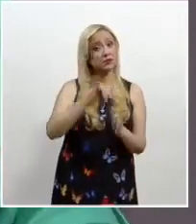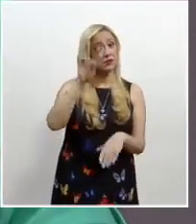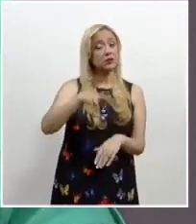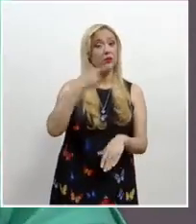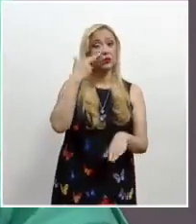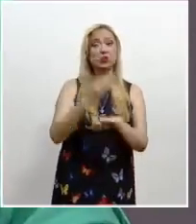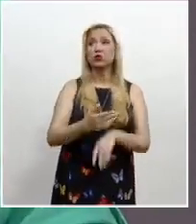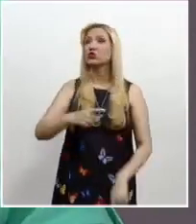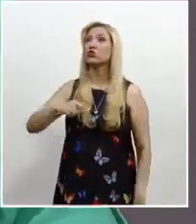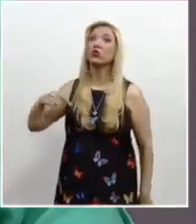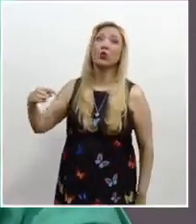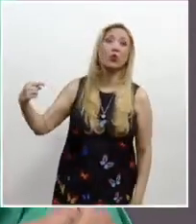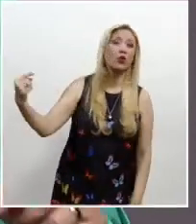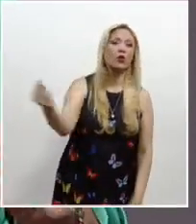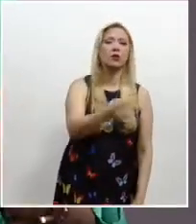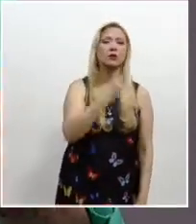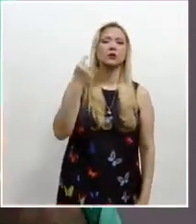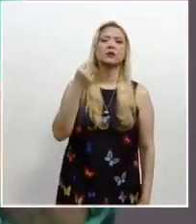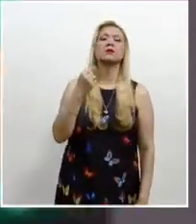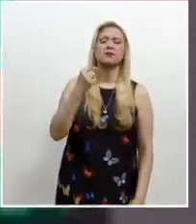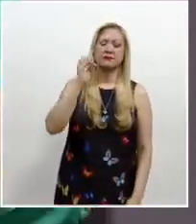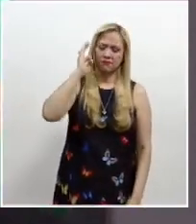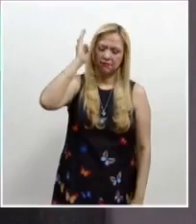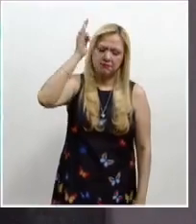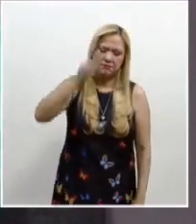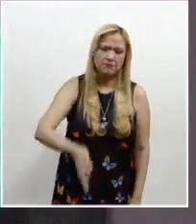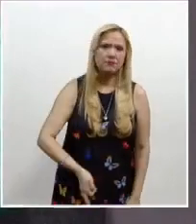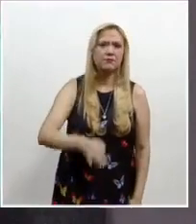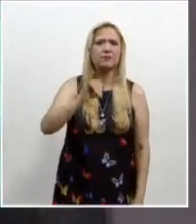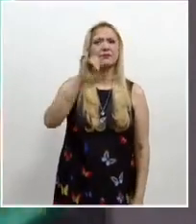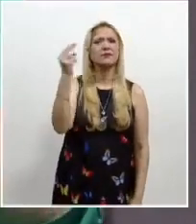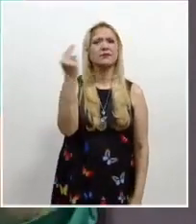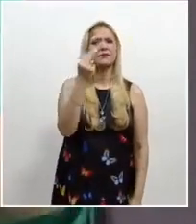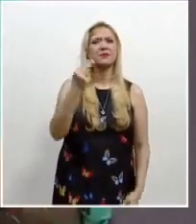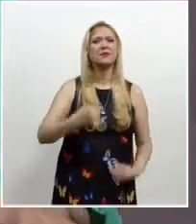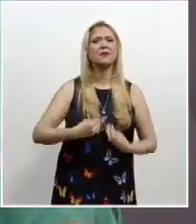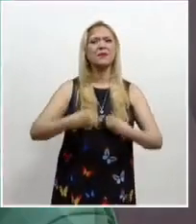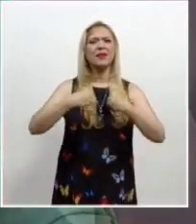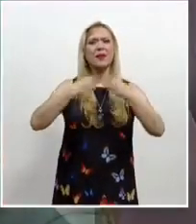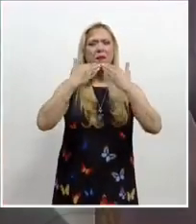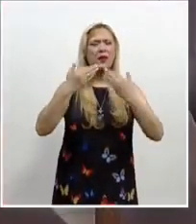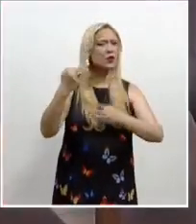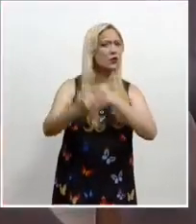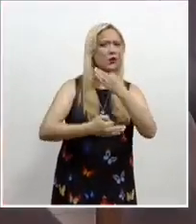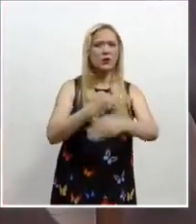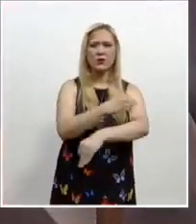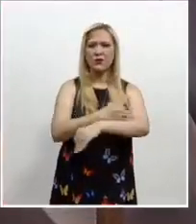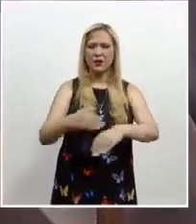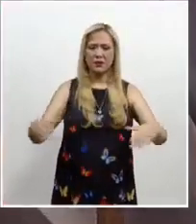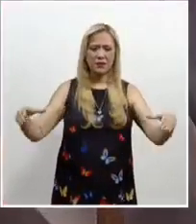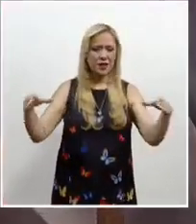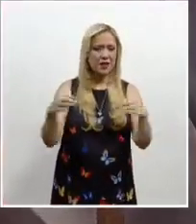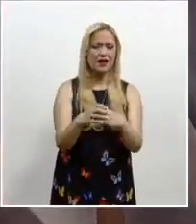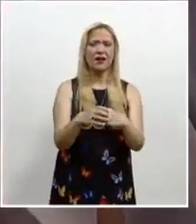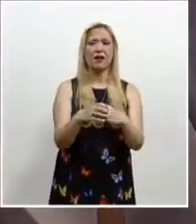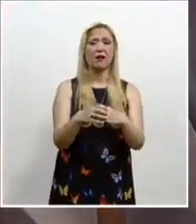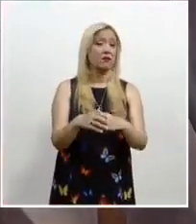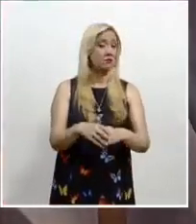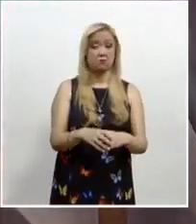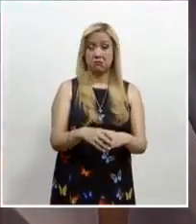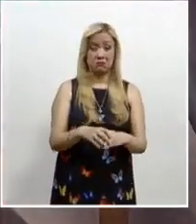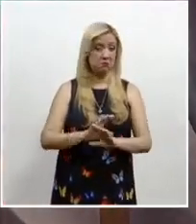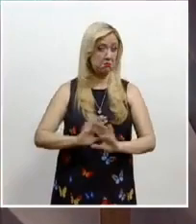toda la sociedad asumir la situación de bienestar de todas y todos los integrantes de la familia. Mientras no sea